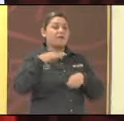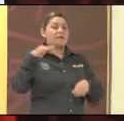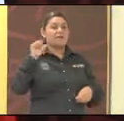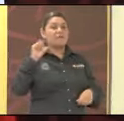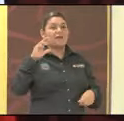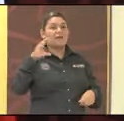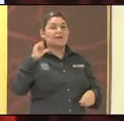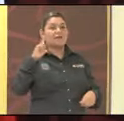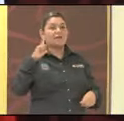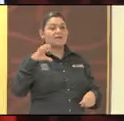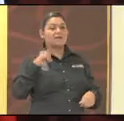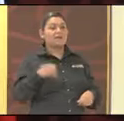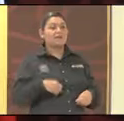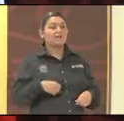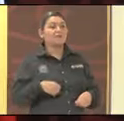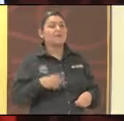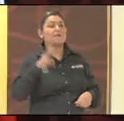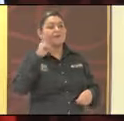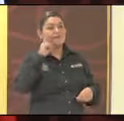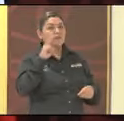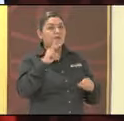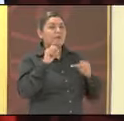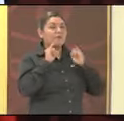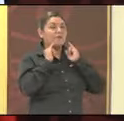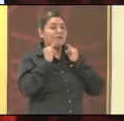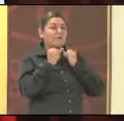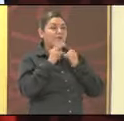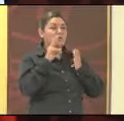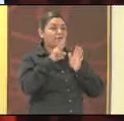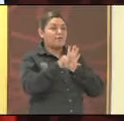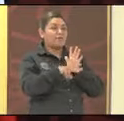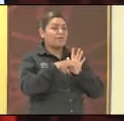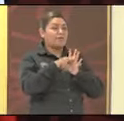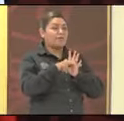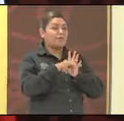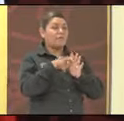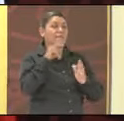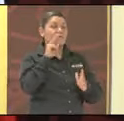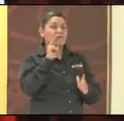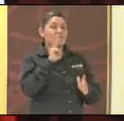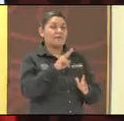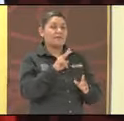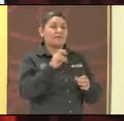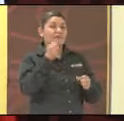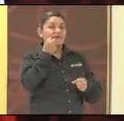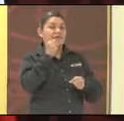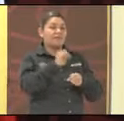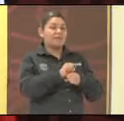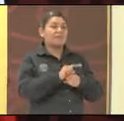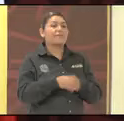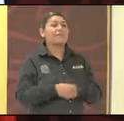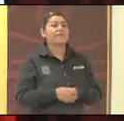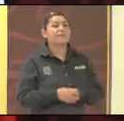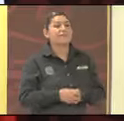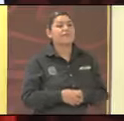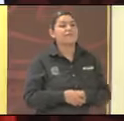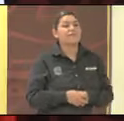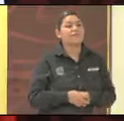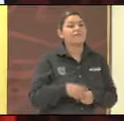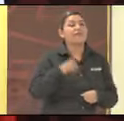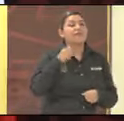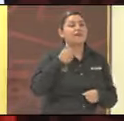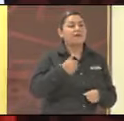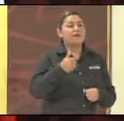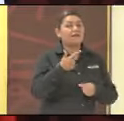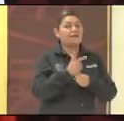Ramírez. De manera virtual participaron la diputada Úrsula Mojica en la Junta de Secretaría de Finanzas y la Secretaría de Obras Públicas del Estado, que preside